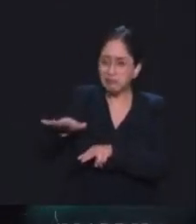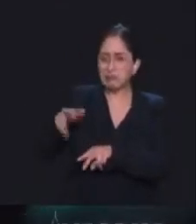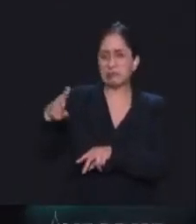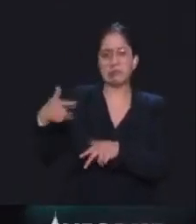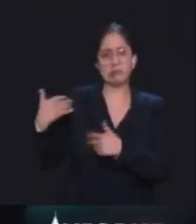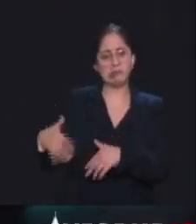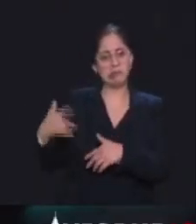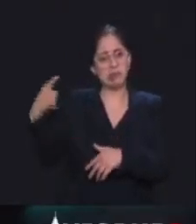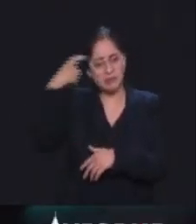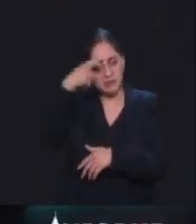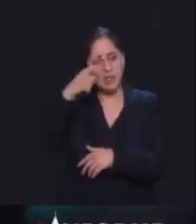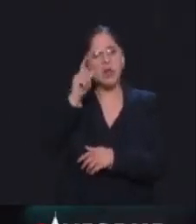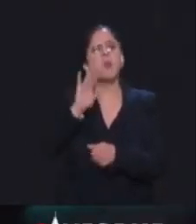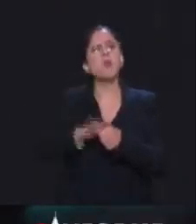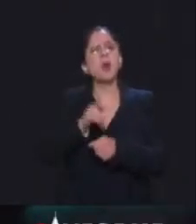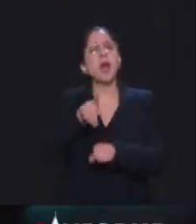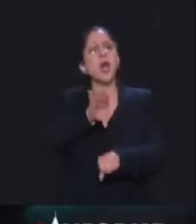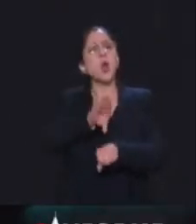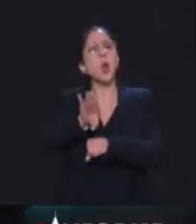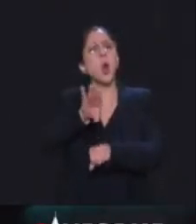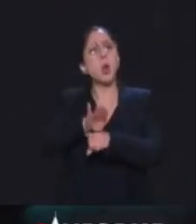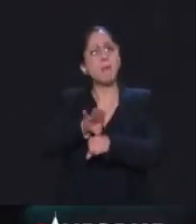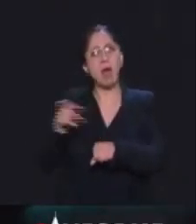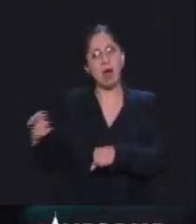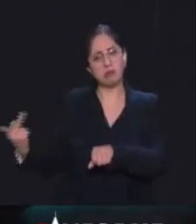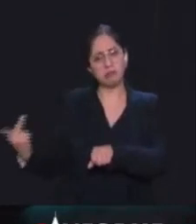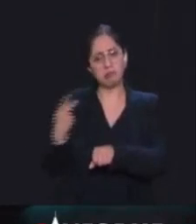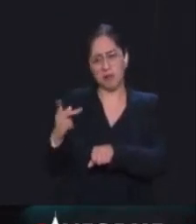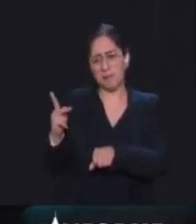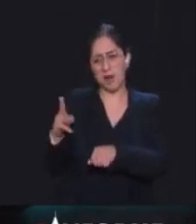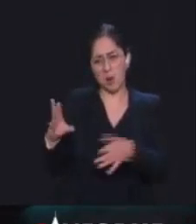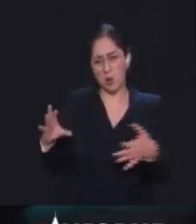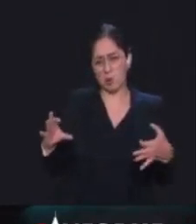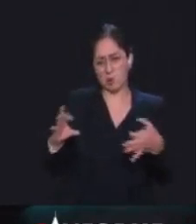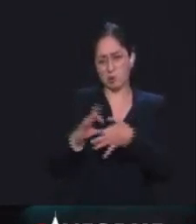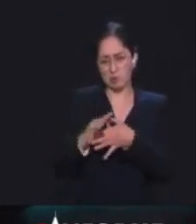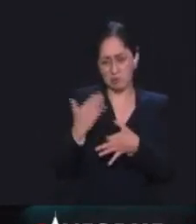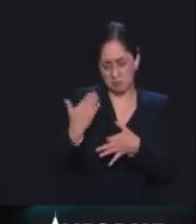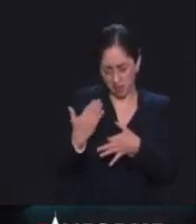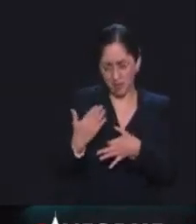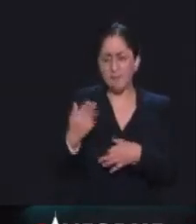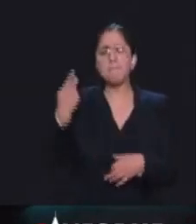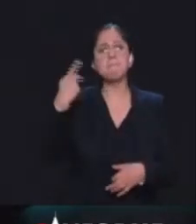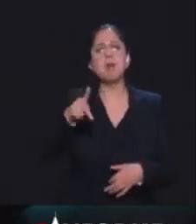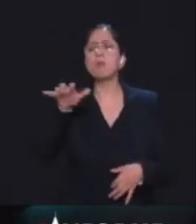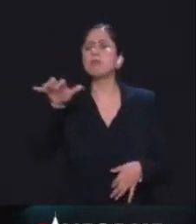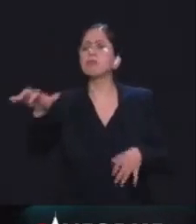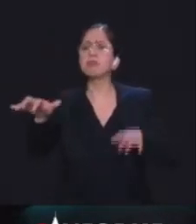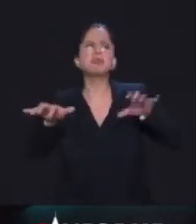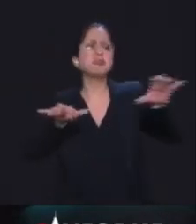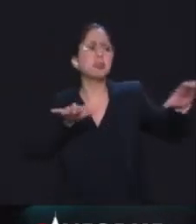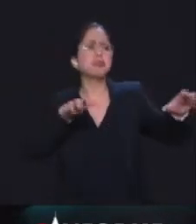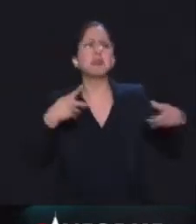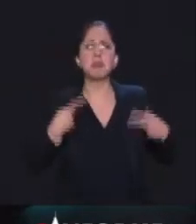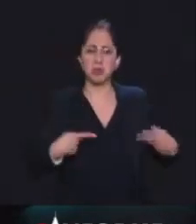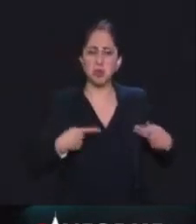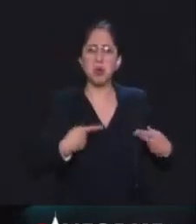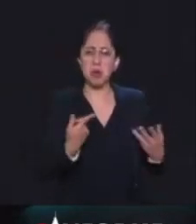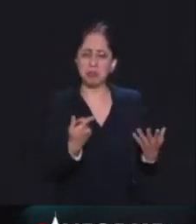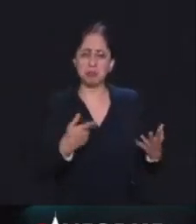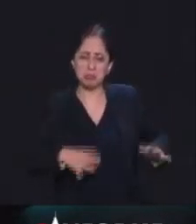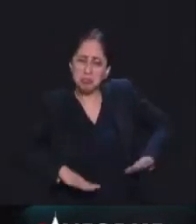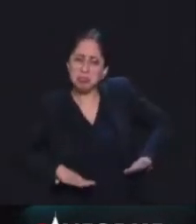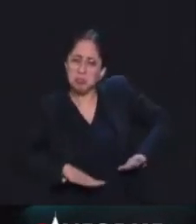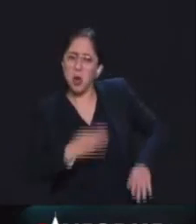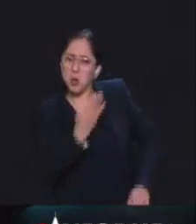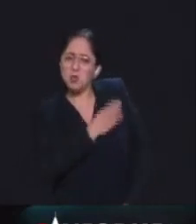complicado porque en Colombia tenemos grandes lazos, pero hay gente muy buena en todas partes y algunos malvados también en